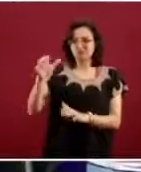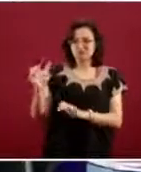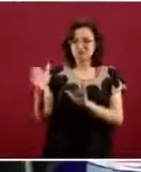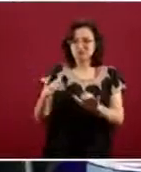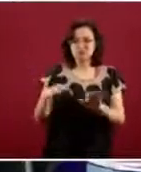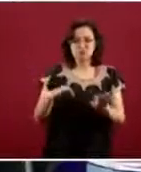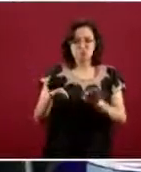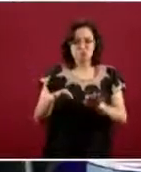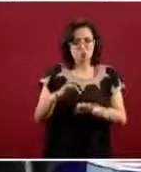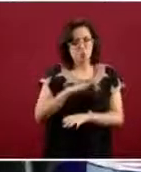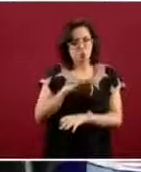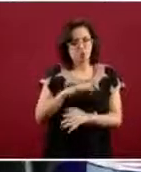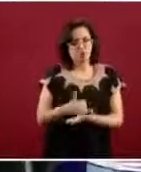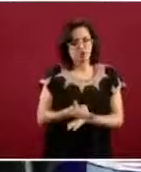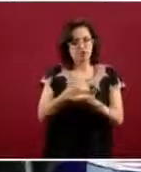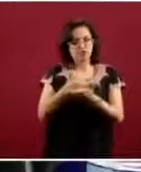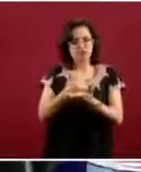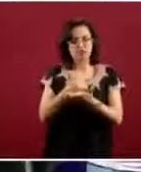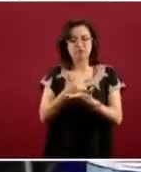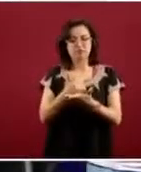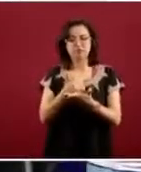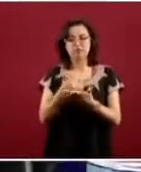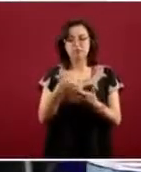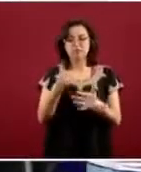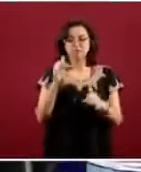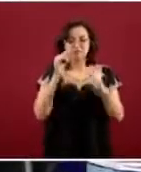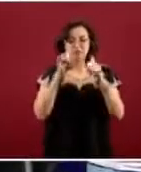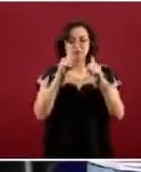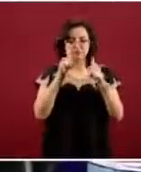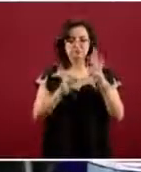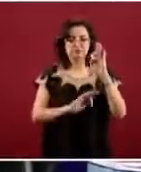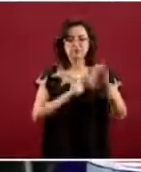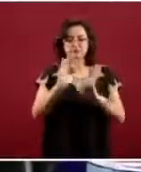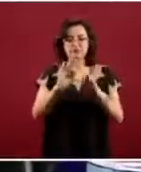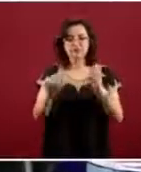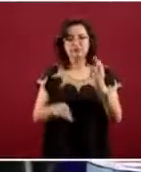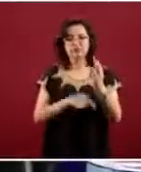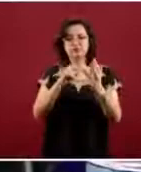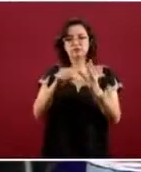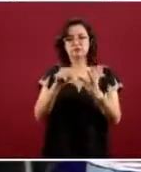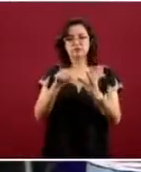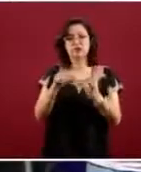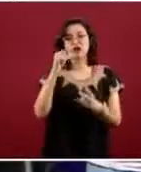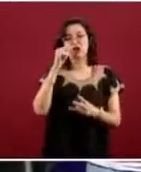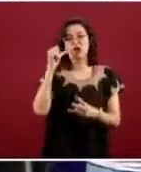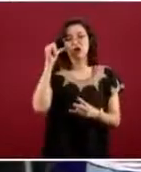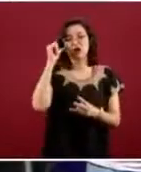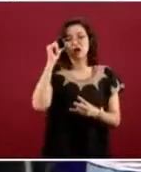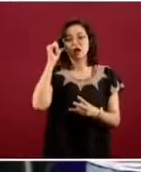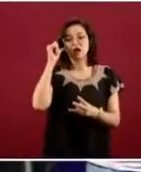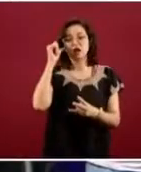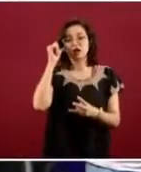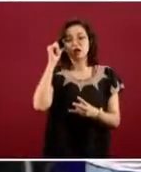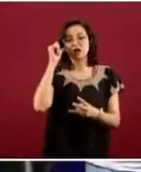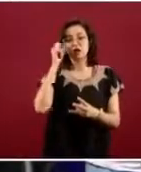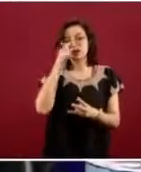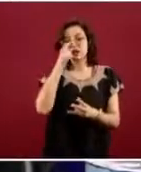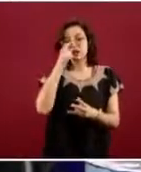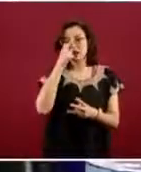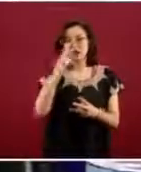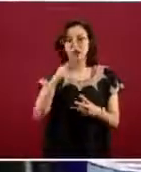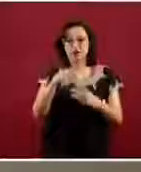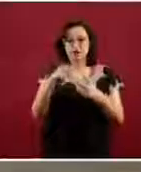pueda sumarse a la convocatoria y atender a los posibles enfermos. Y la tercera, el día de ayer… no nos va a dar tiempo de responderle. Sí, bueno,